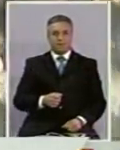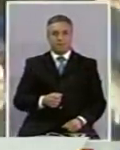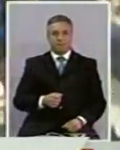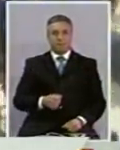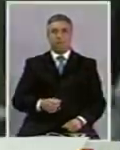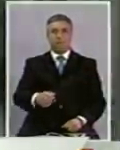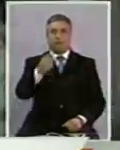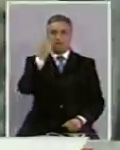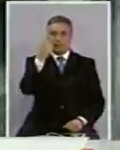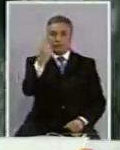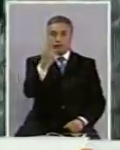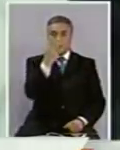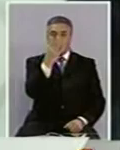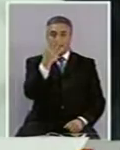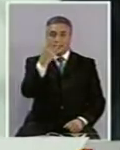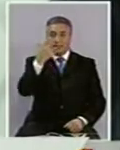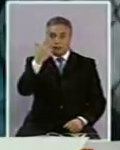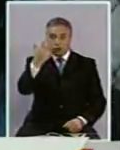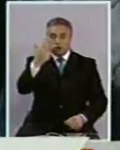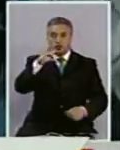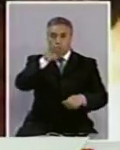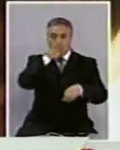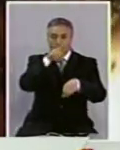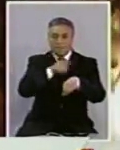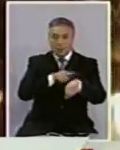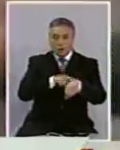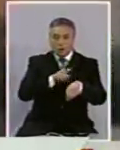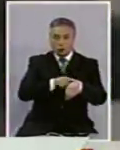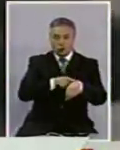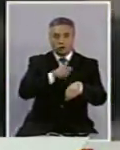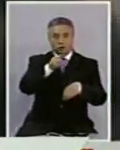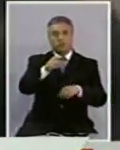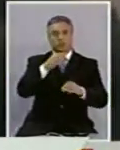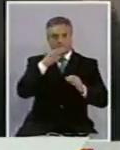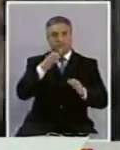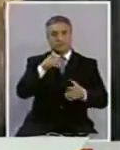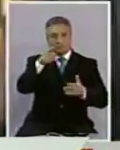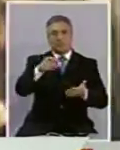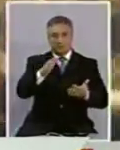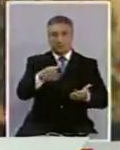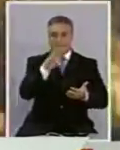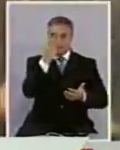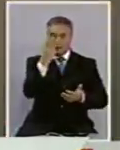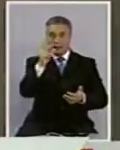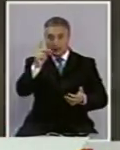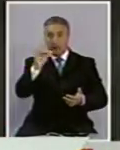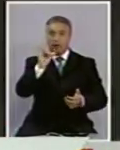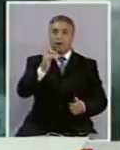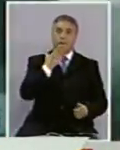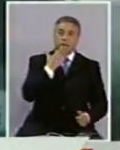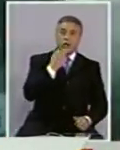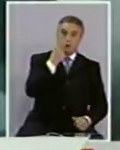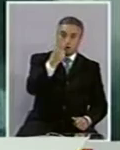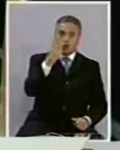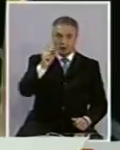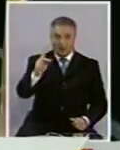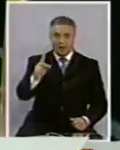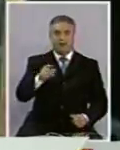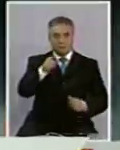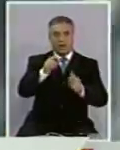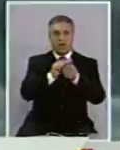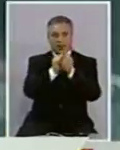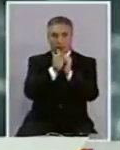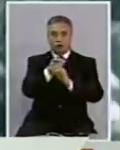Son 148 minutos de pura acción, efectos que son valorados tanto en tres dimensiones como en 2D. La sexta adaptación